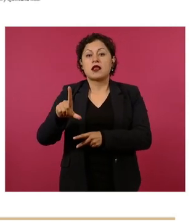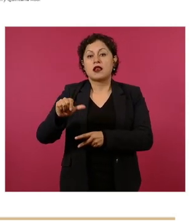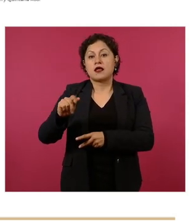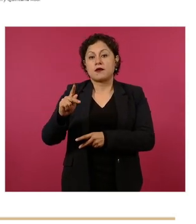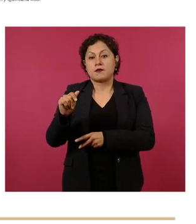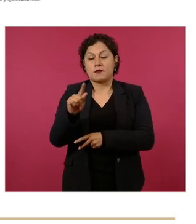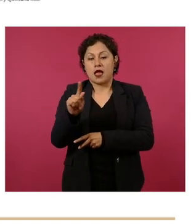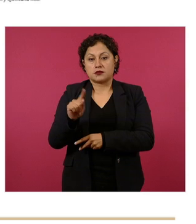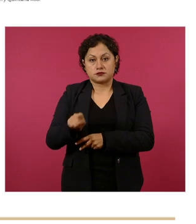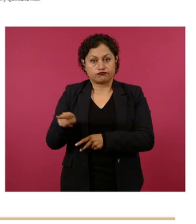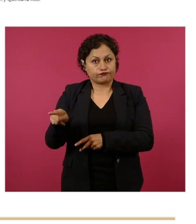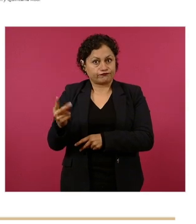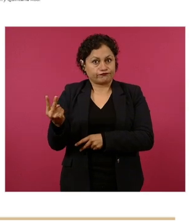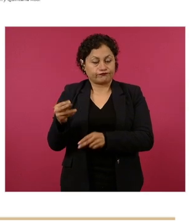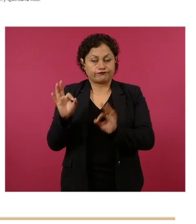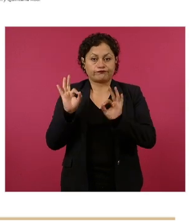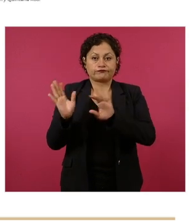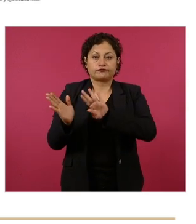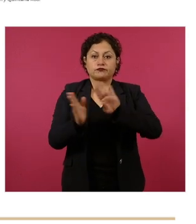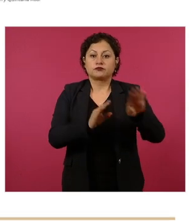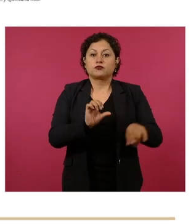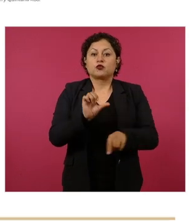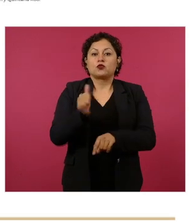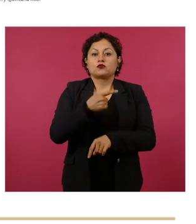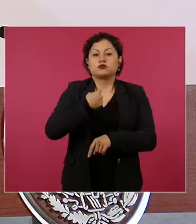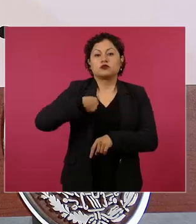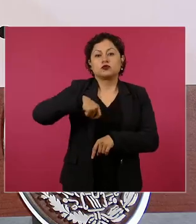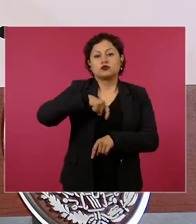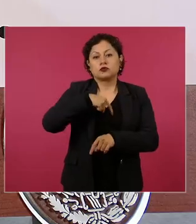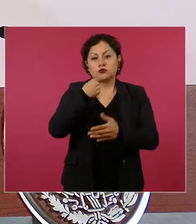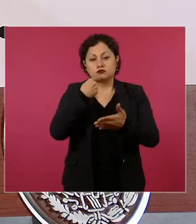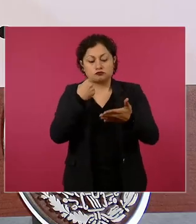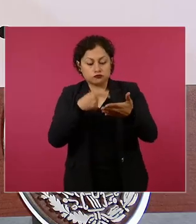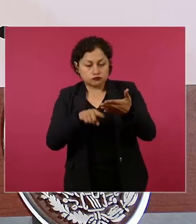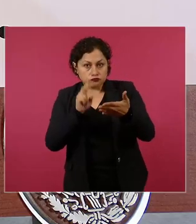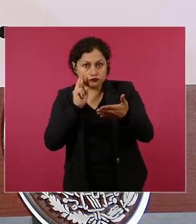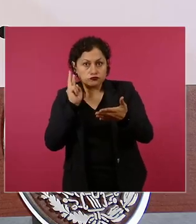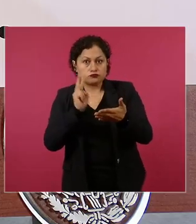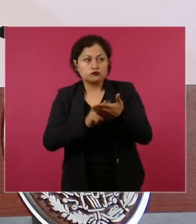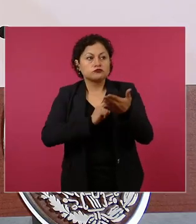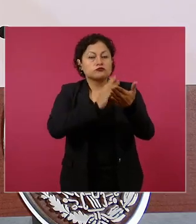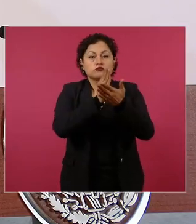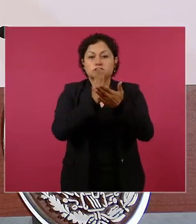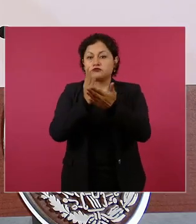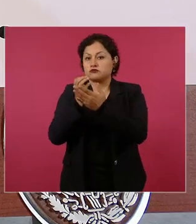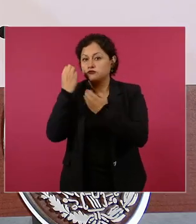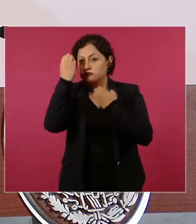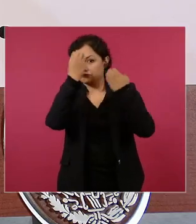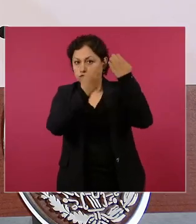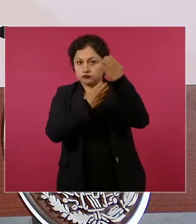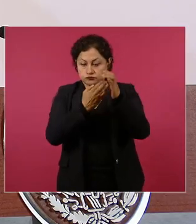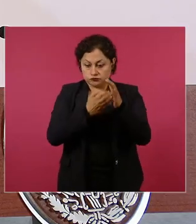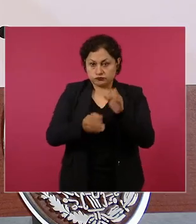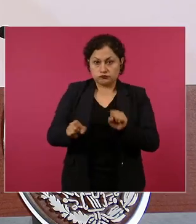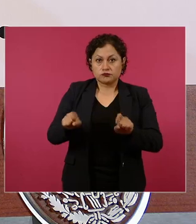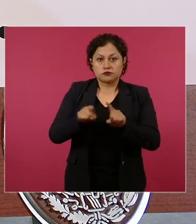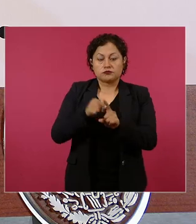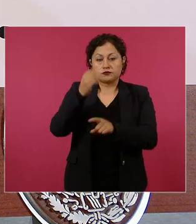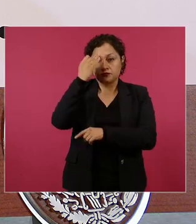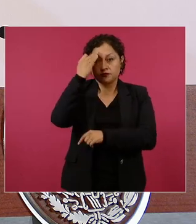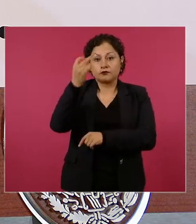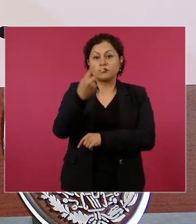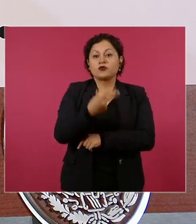respectivamente. En el caso de las verificaciones, en el periodo del 21 al 27 de junio de este año, atendimos